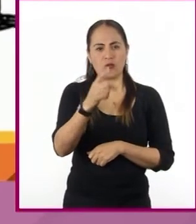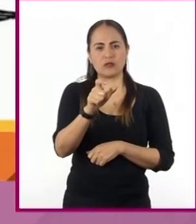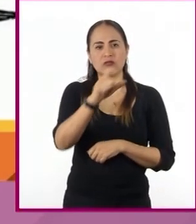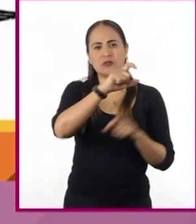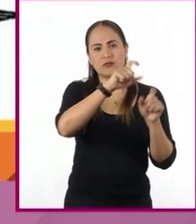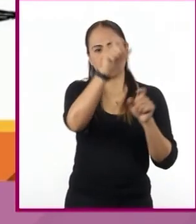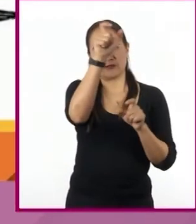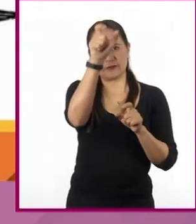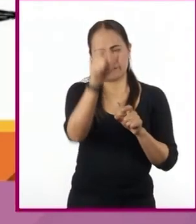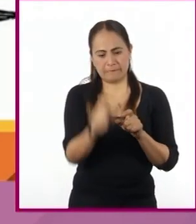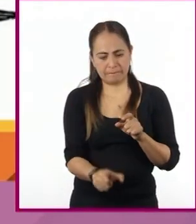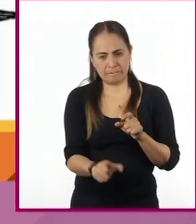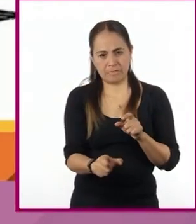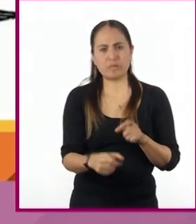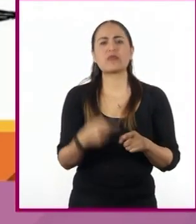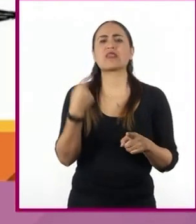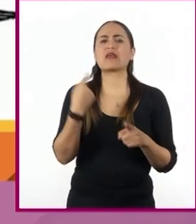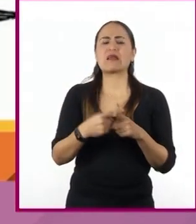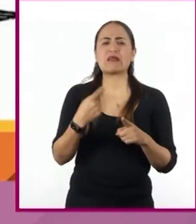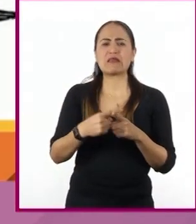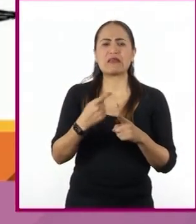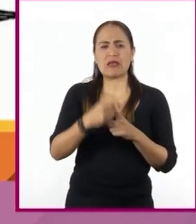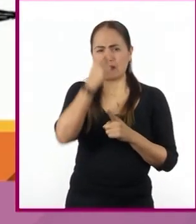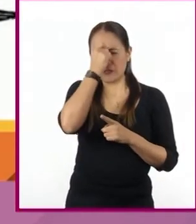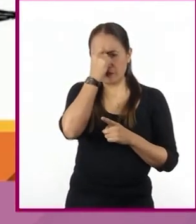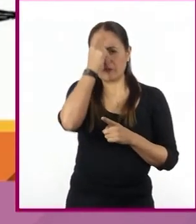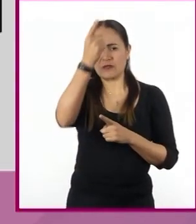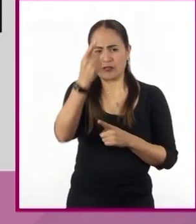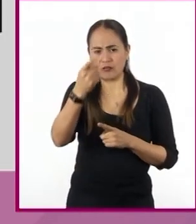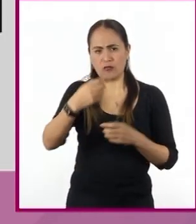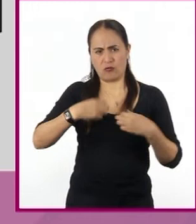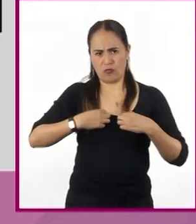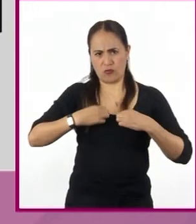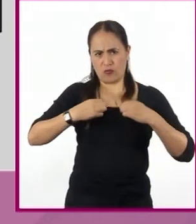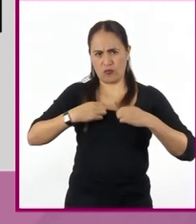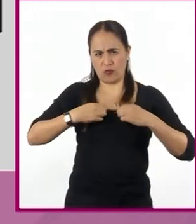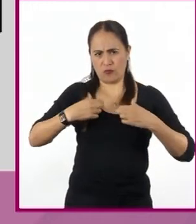vertical. ¿Quién fue el inventor de la hiladora Jenny?